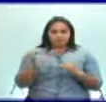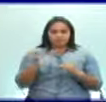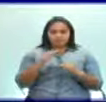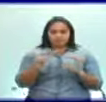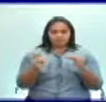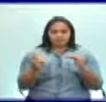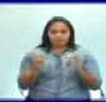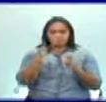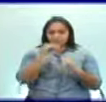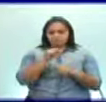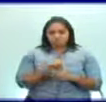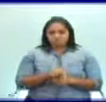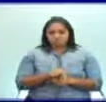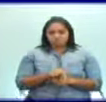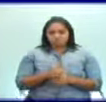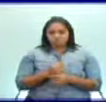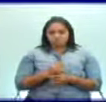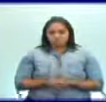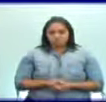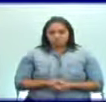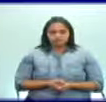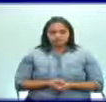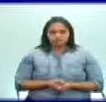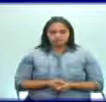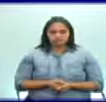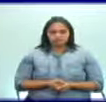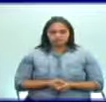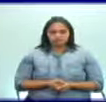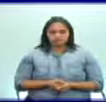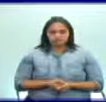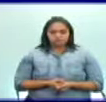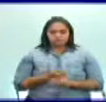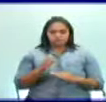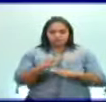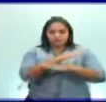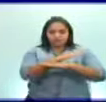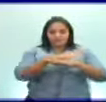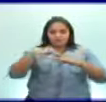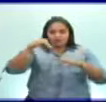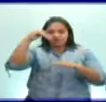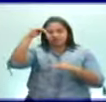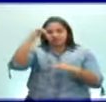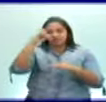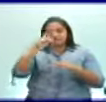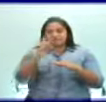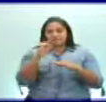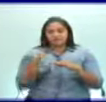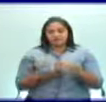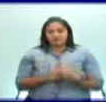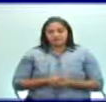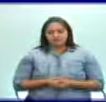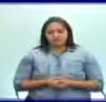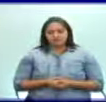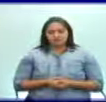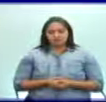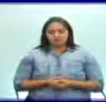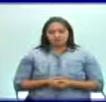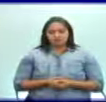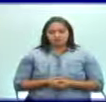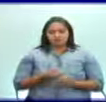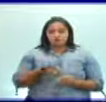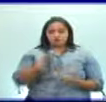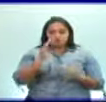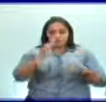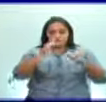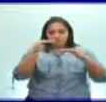Ceros, ya lo decíamos anteriormente, cuando la asíntota está por encima del eje X, no va a cortar al eje X, o sea, no va a tener cero, pero